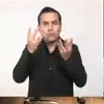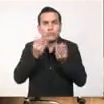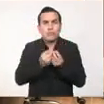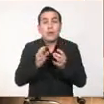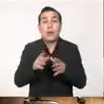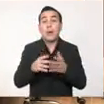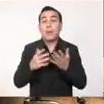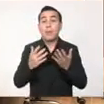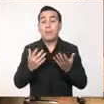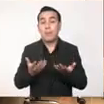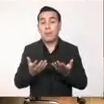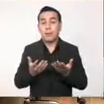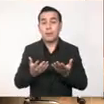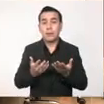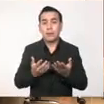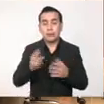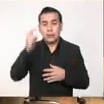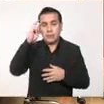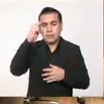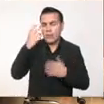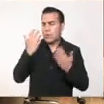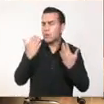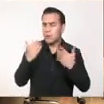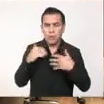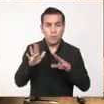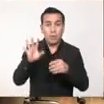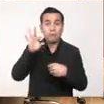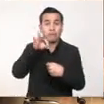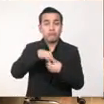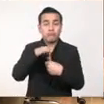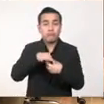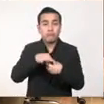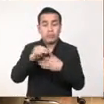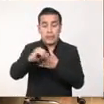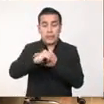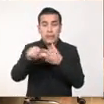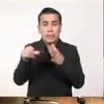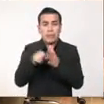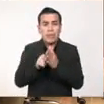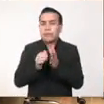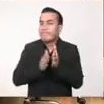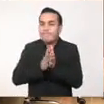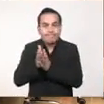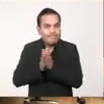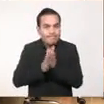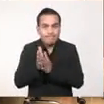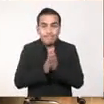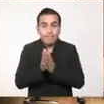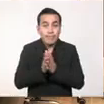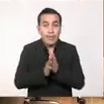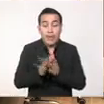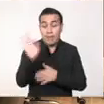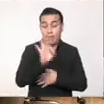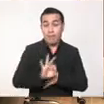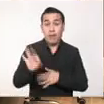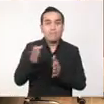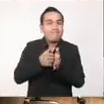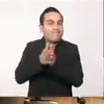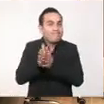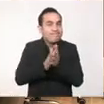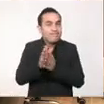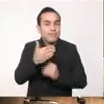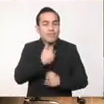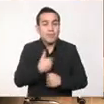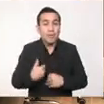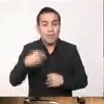porque naturalmente las elecciones legislativas tienden a ser menos interesantes para la población que las presidenciales. No